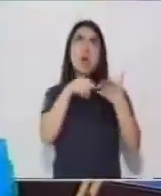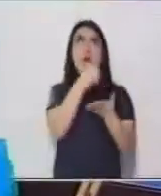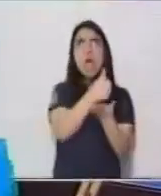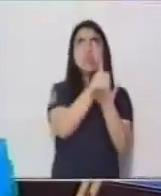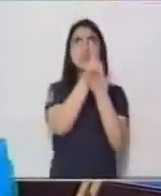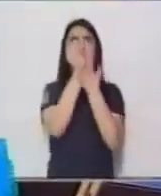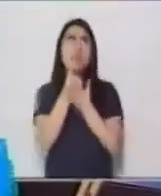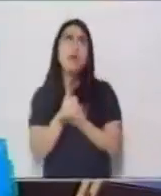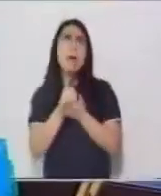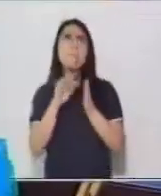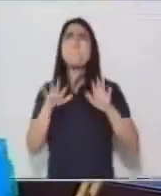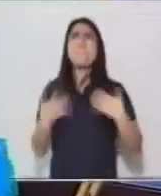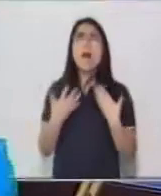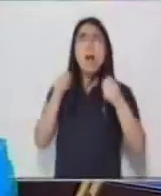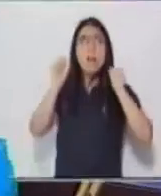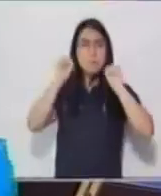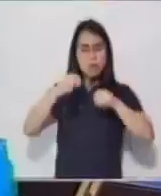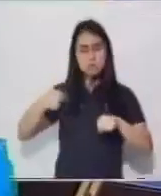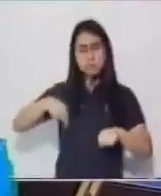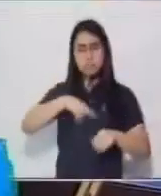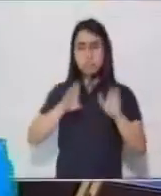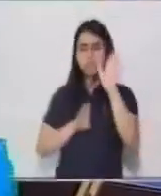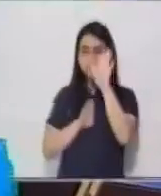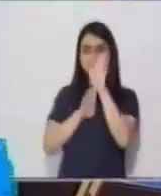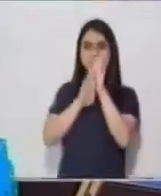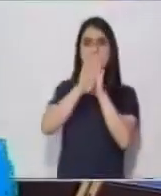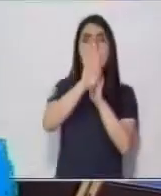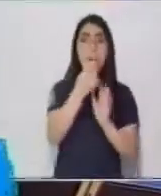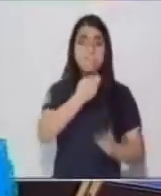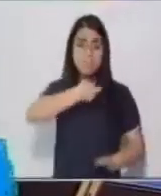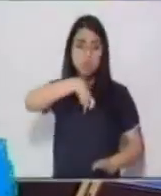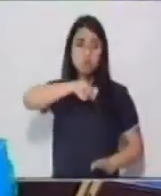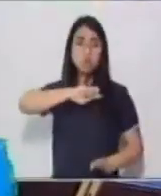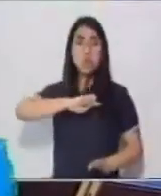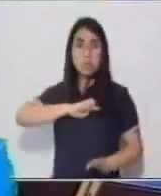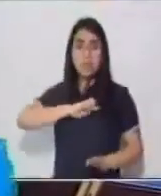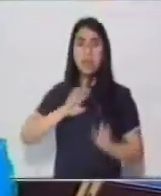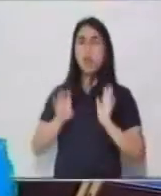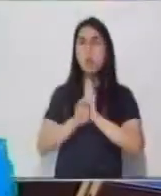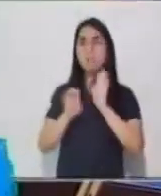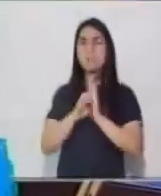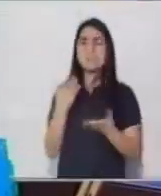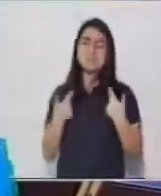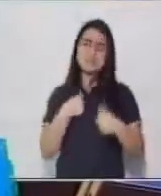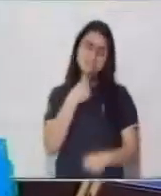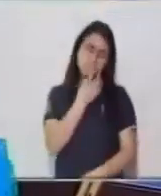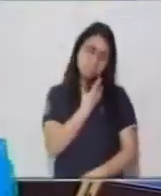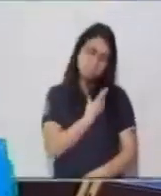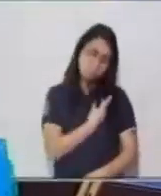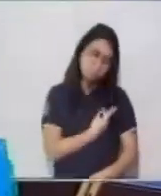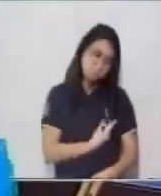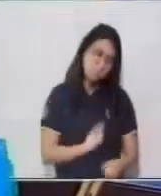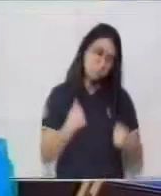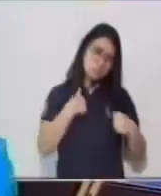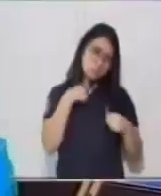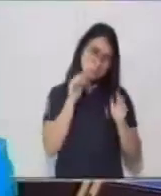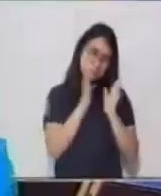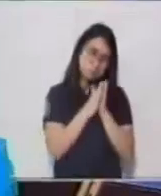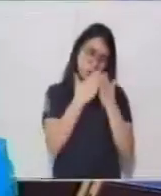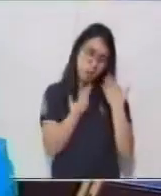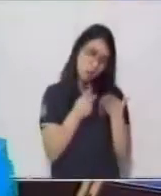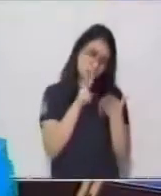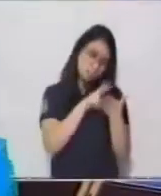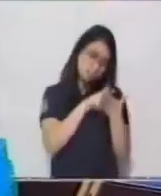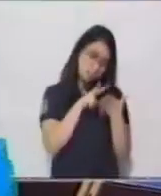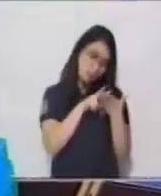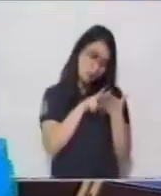personal, que por ejemplo estamos deprimidos y a través que leemos este libro nos va a subir el ánimo, este